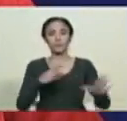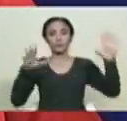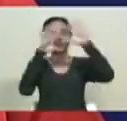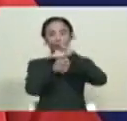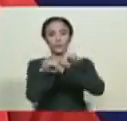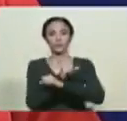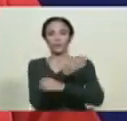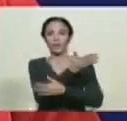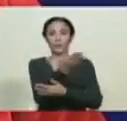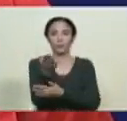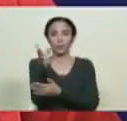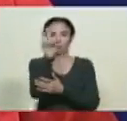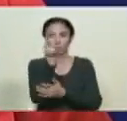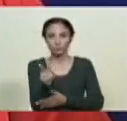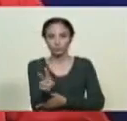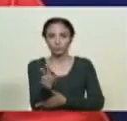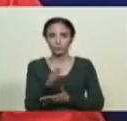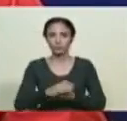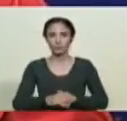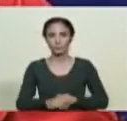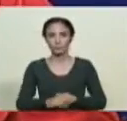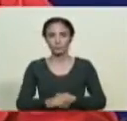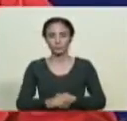toda Venezuela. Buenas noches a